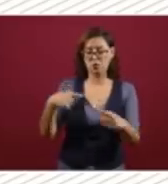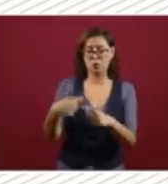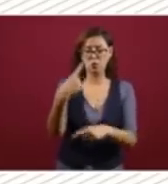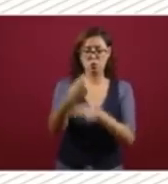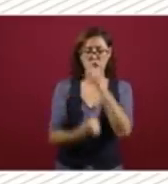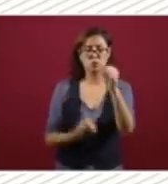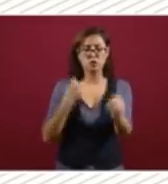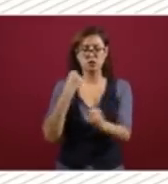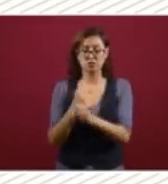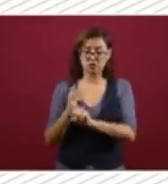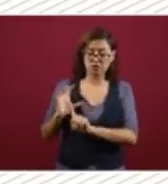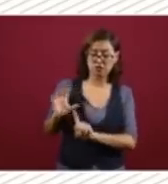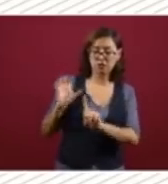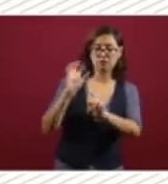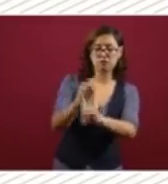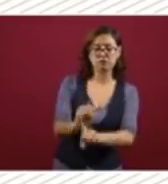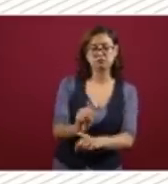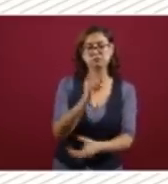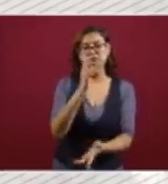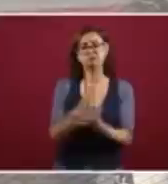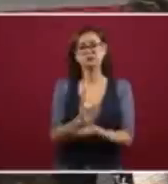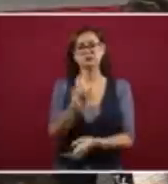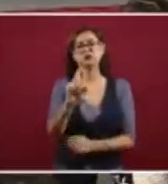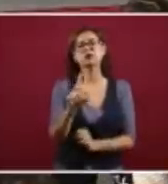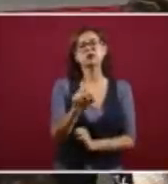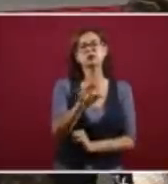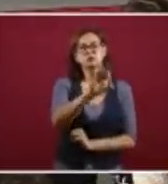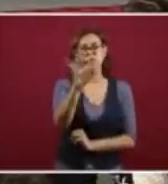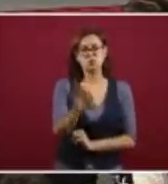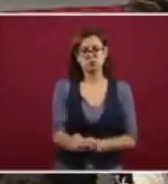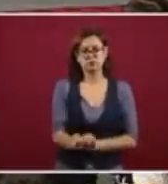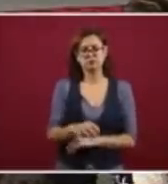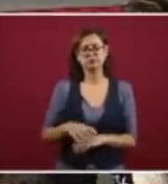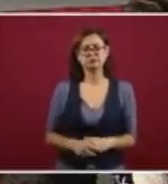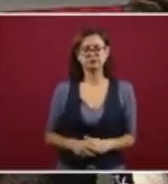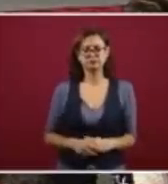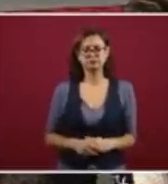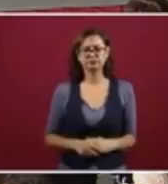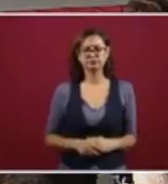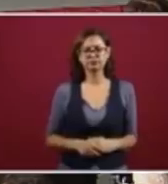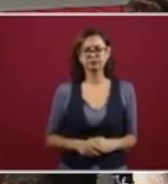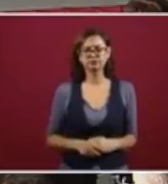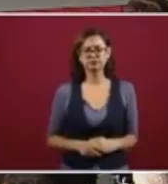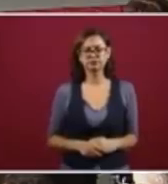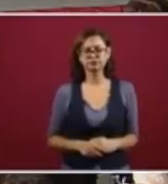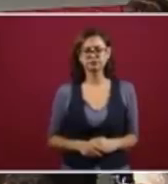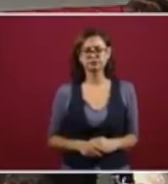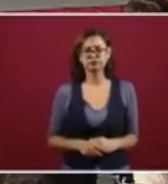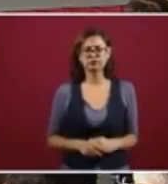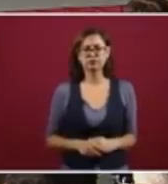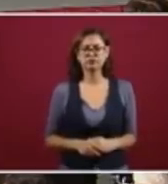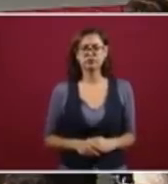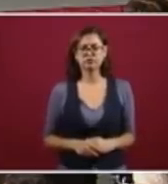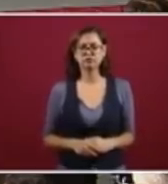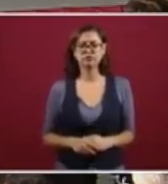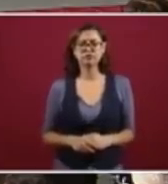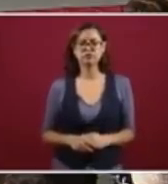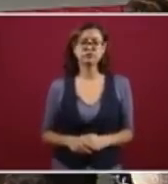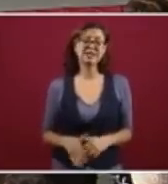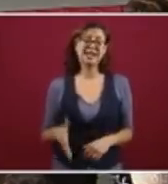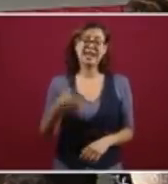2019 del 30%. Y en el caso, o más bien en el proceso general